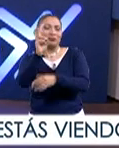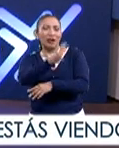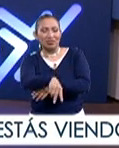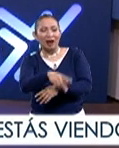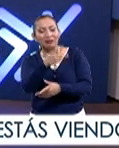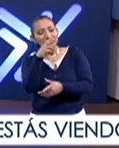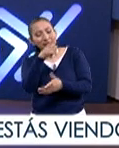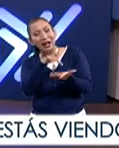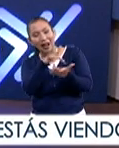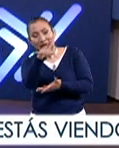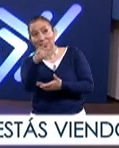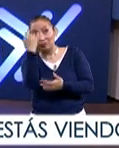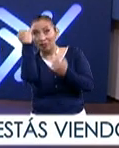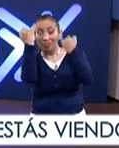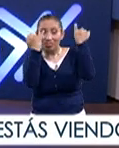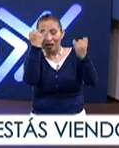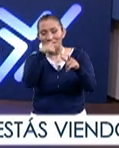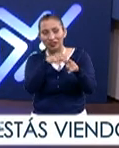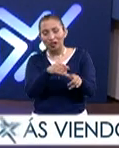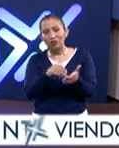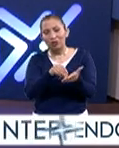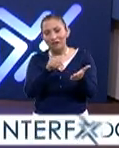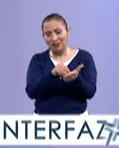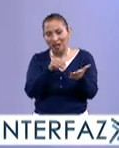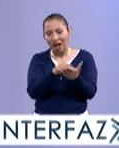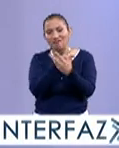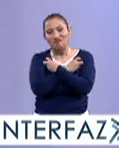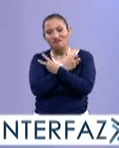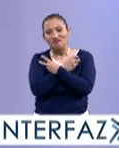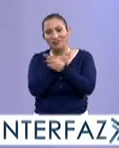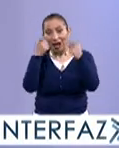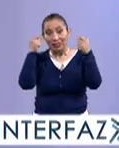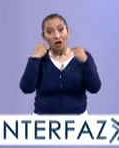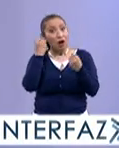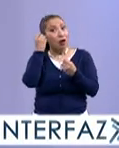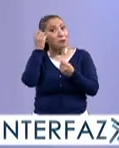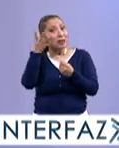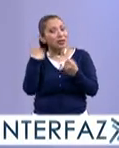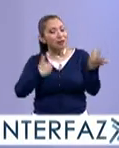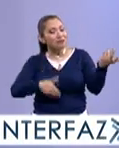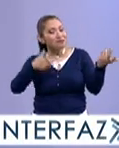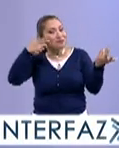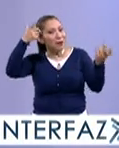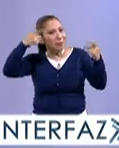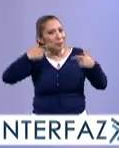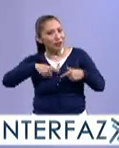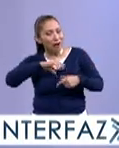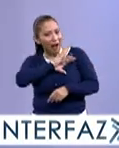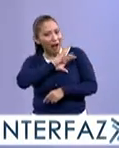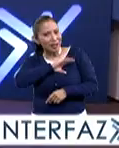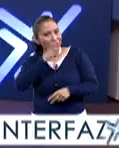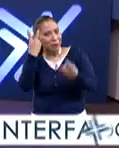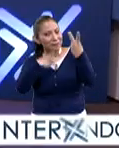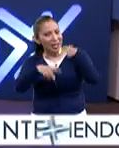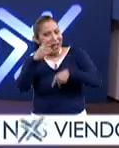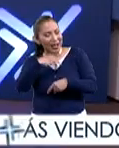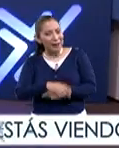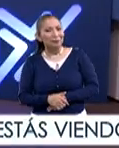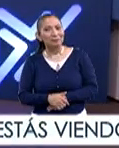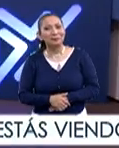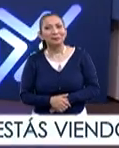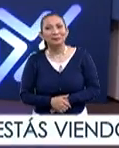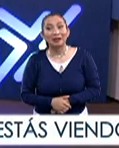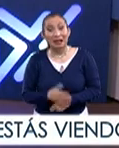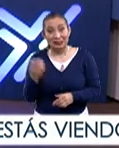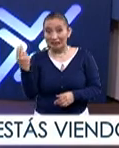que gracias a su genialidad sigue existiendo y la seguimos viviendo. Y no se olvide llevar el mariachi a sus seres queridos. Claro que El sí. mariachi imprescindible